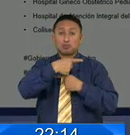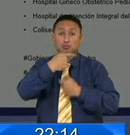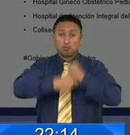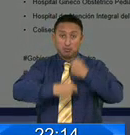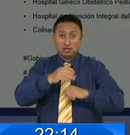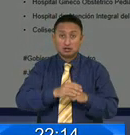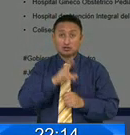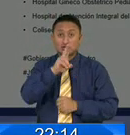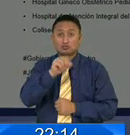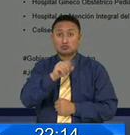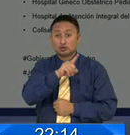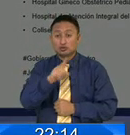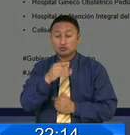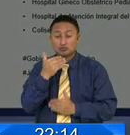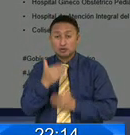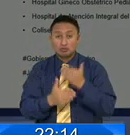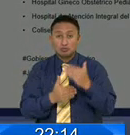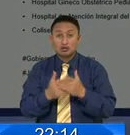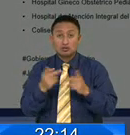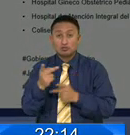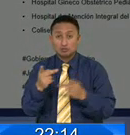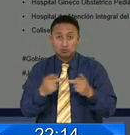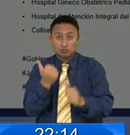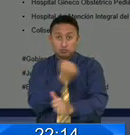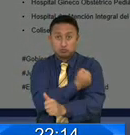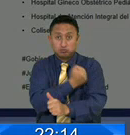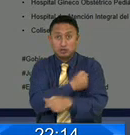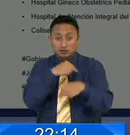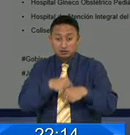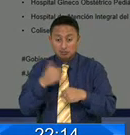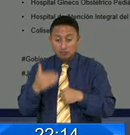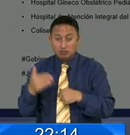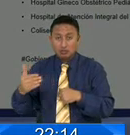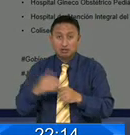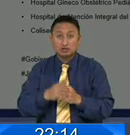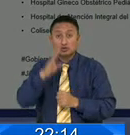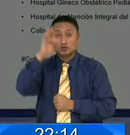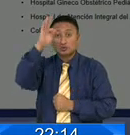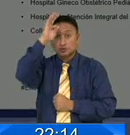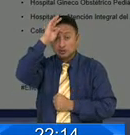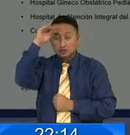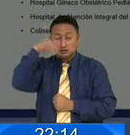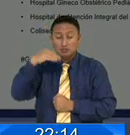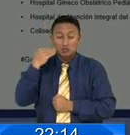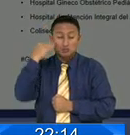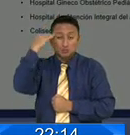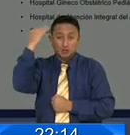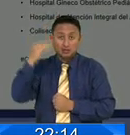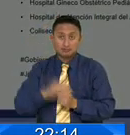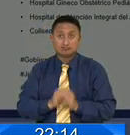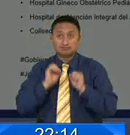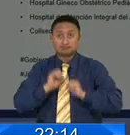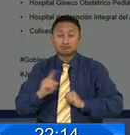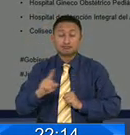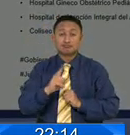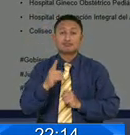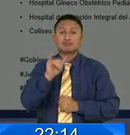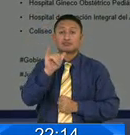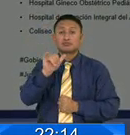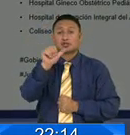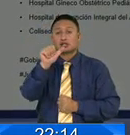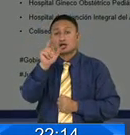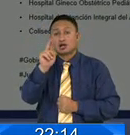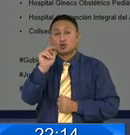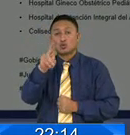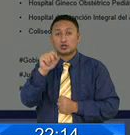se reabren progresivamente los puntos de vacunación ubicados en el Hospital de Atención Integral del Adulto Mayor y Coliseo de Yaruquí, únicamente